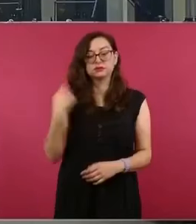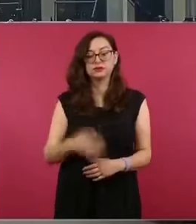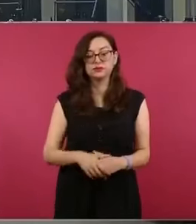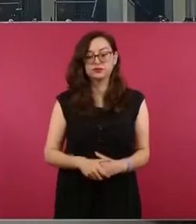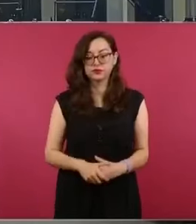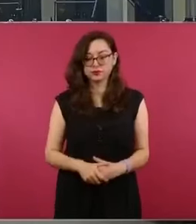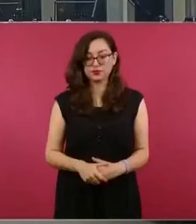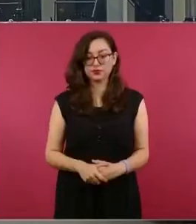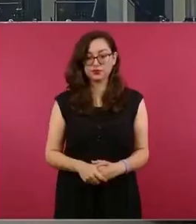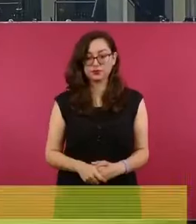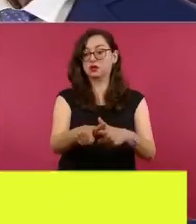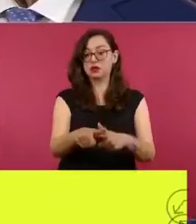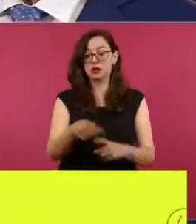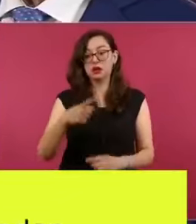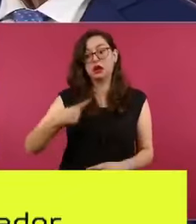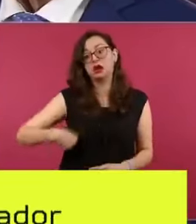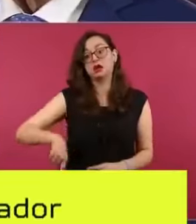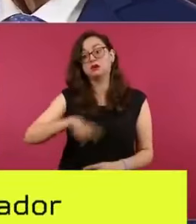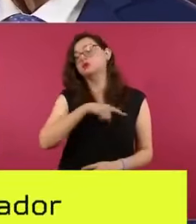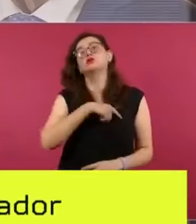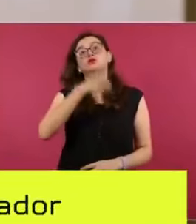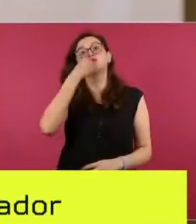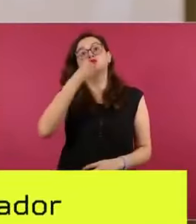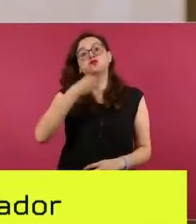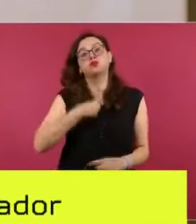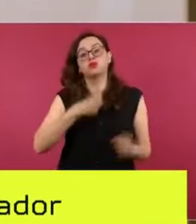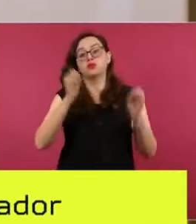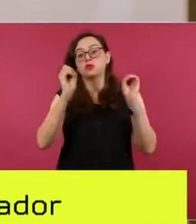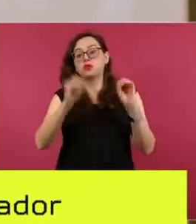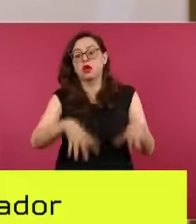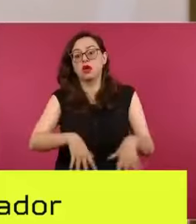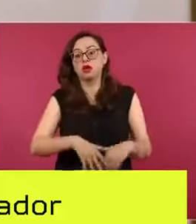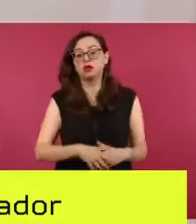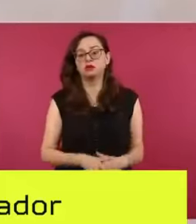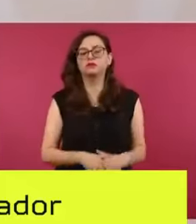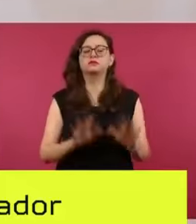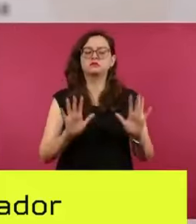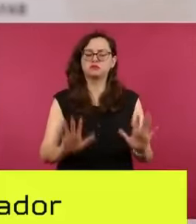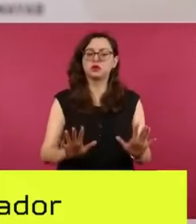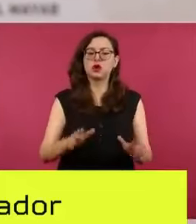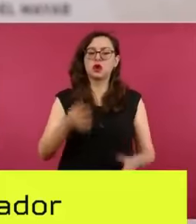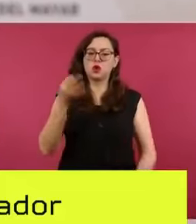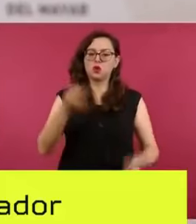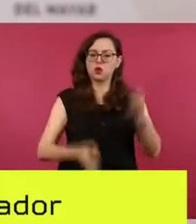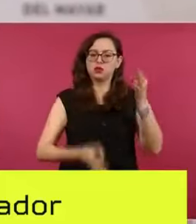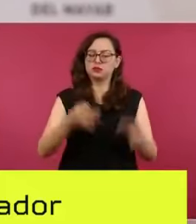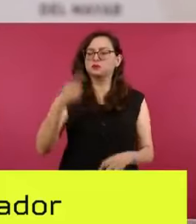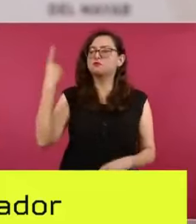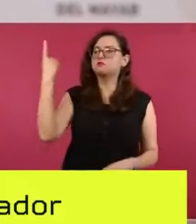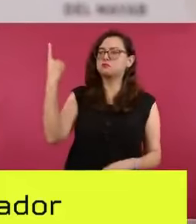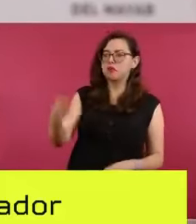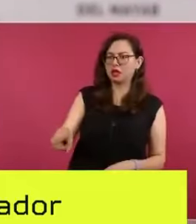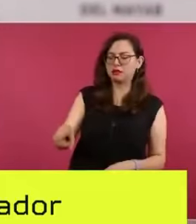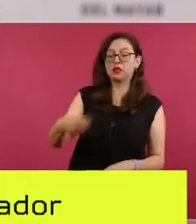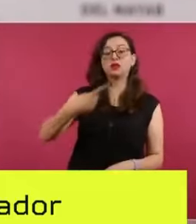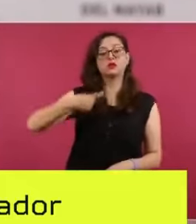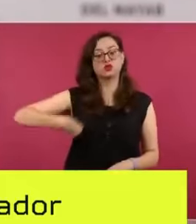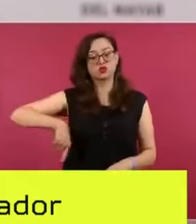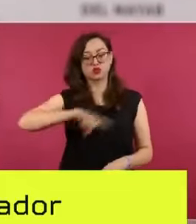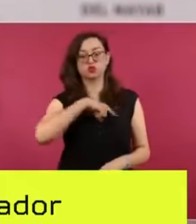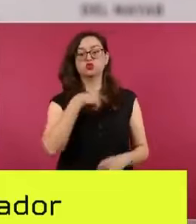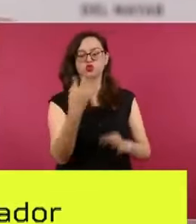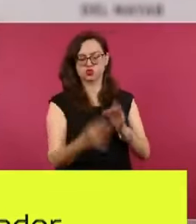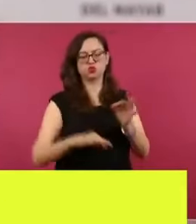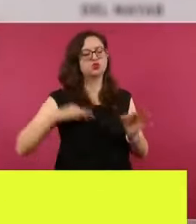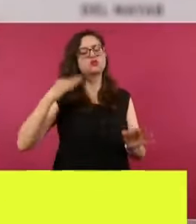Sí, valo jurídico. Nunca hemos incumplido con una orden judicial, pero